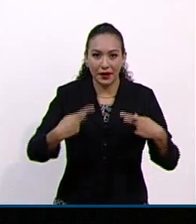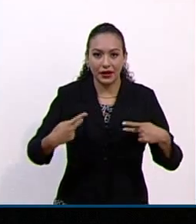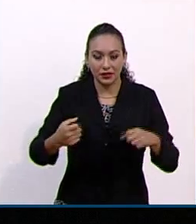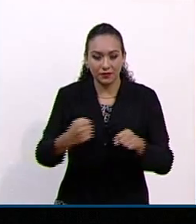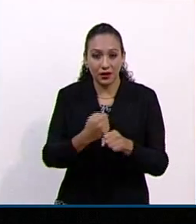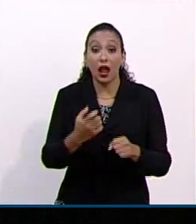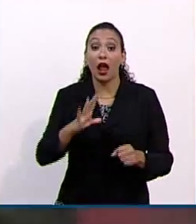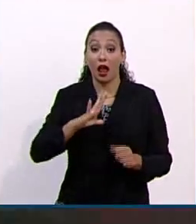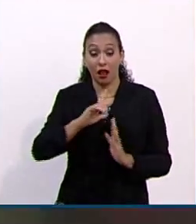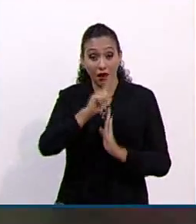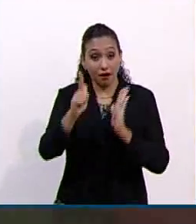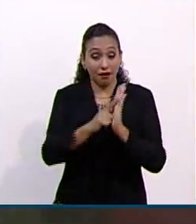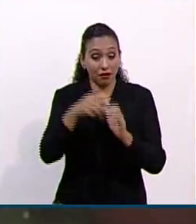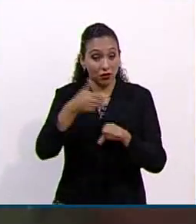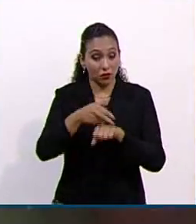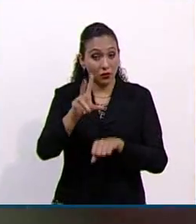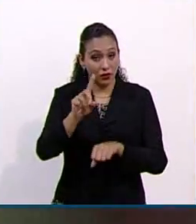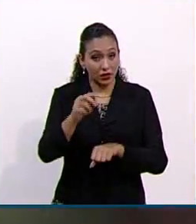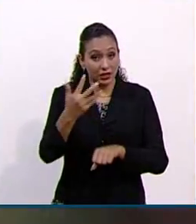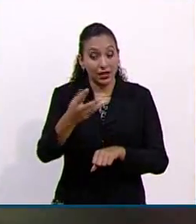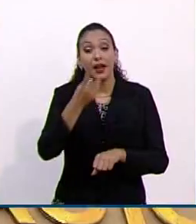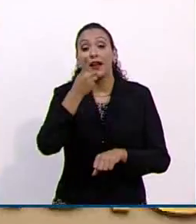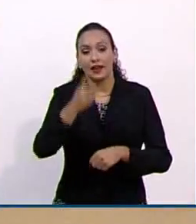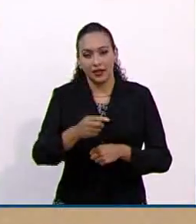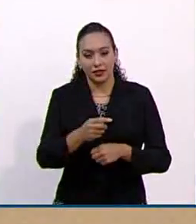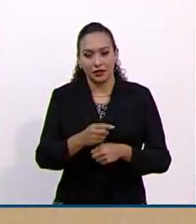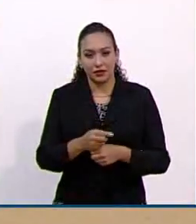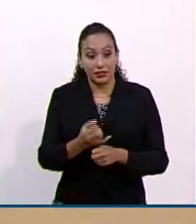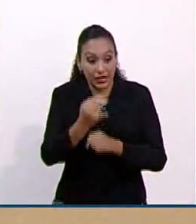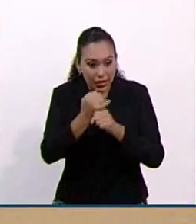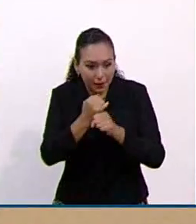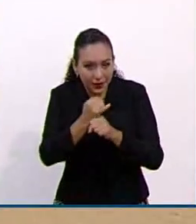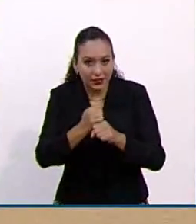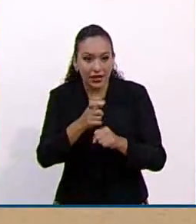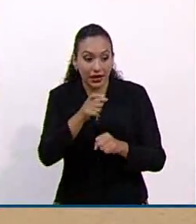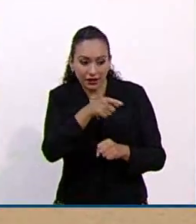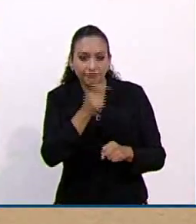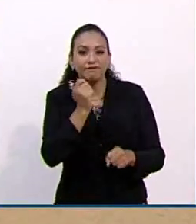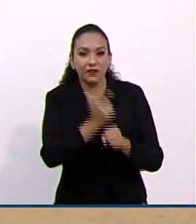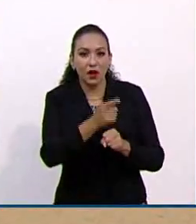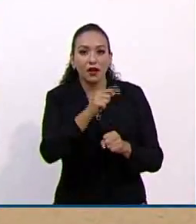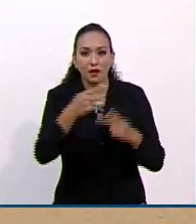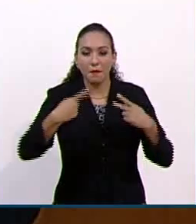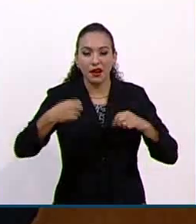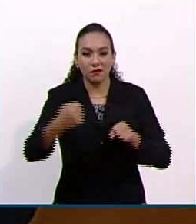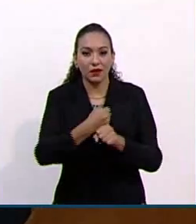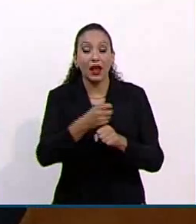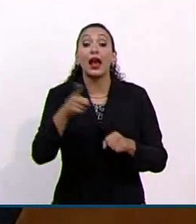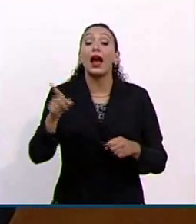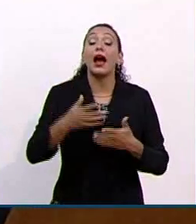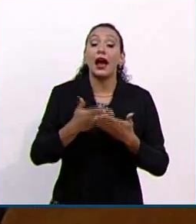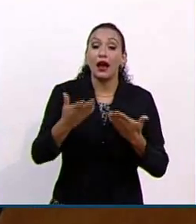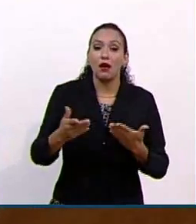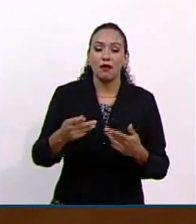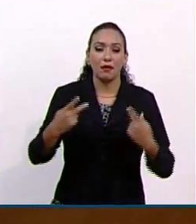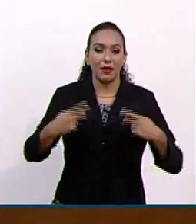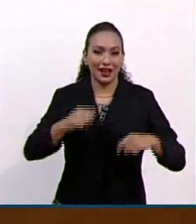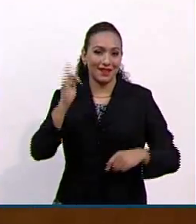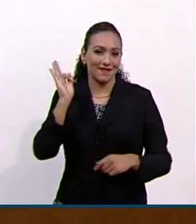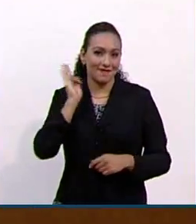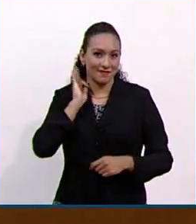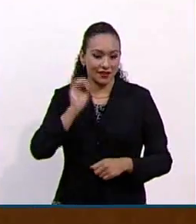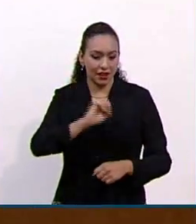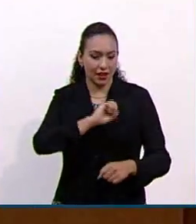su artículo 35 que la investigación y persecución de este delito se llevará a cabo por fiscalías especializadas.